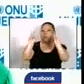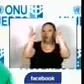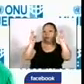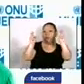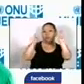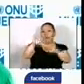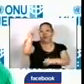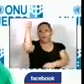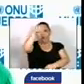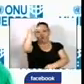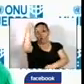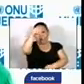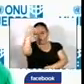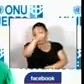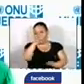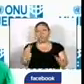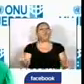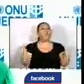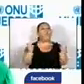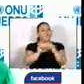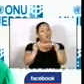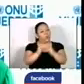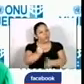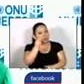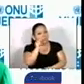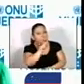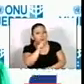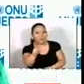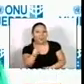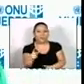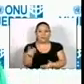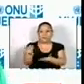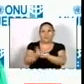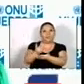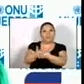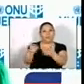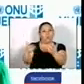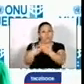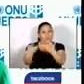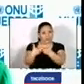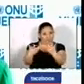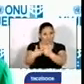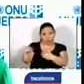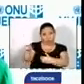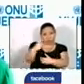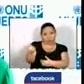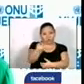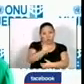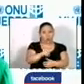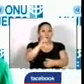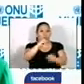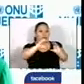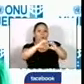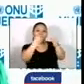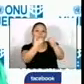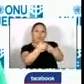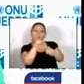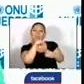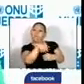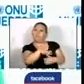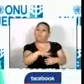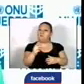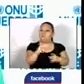educativo, ¿verdad? También nos identifica a los compañeros de estudio como agresores, a las aulas de clase como espacios de